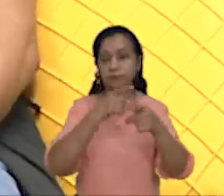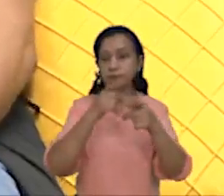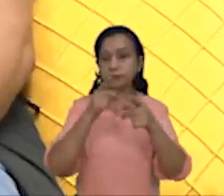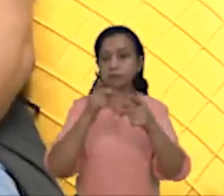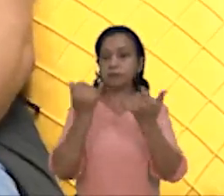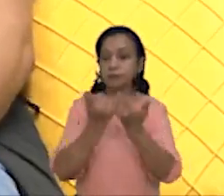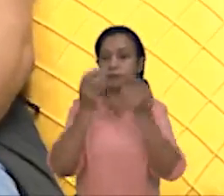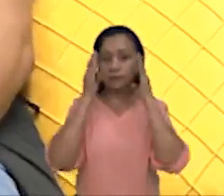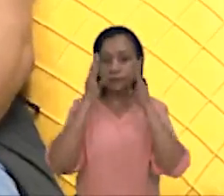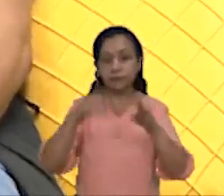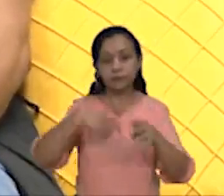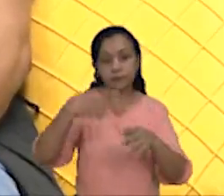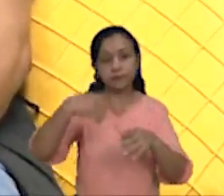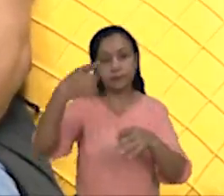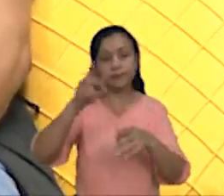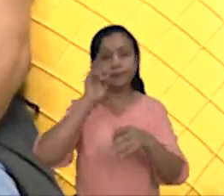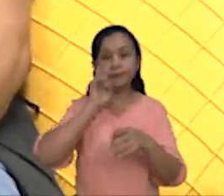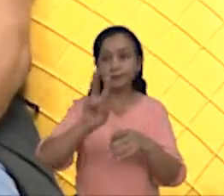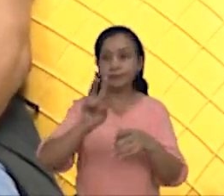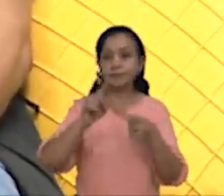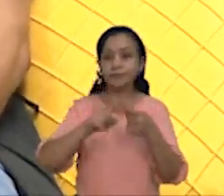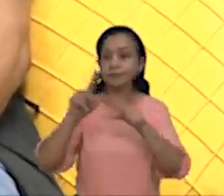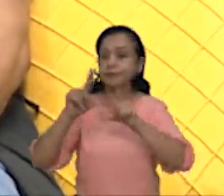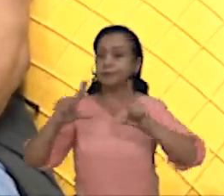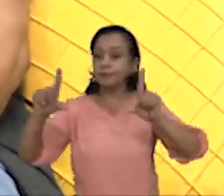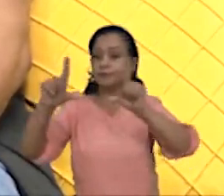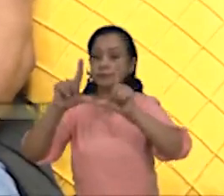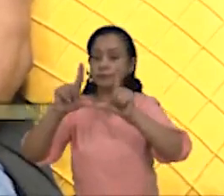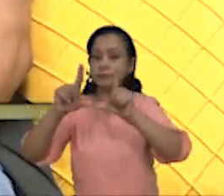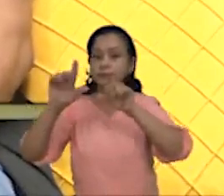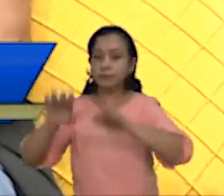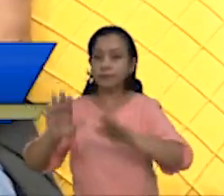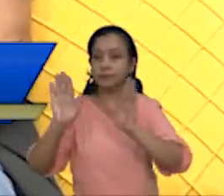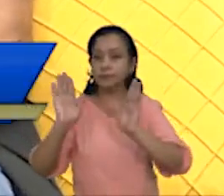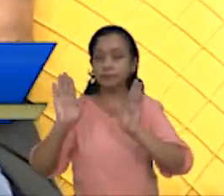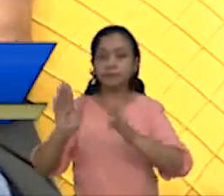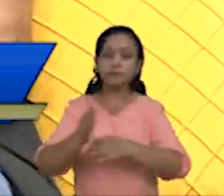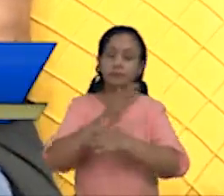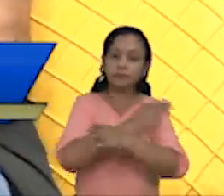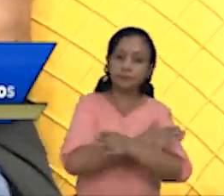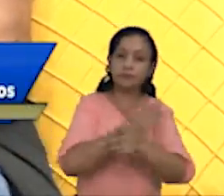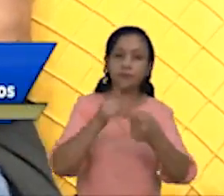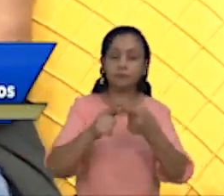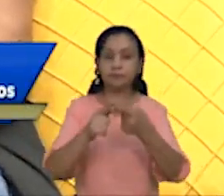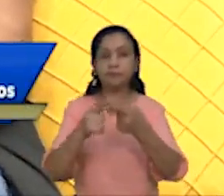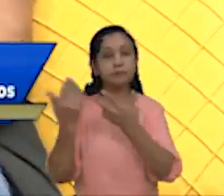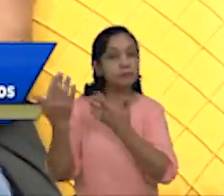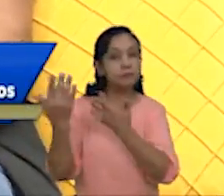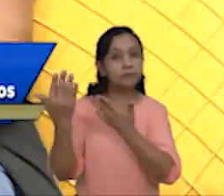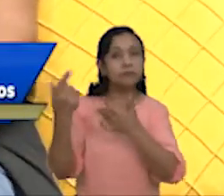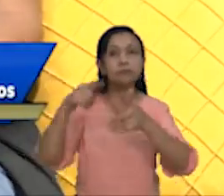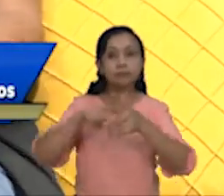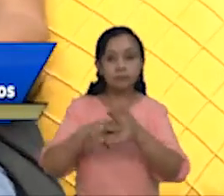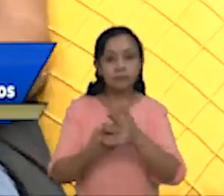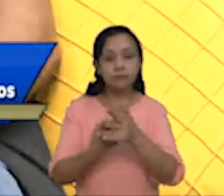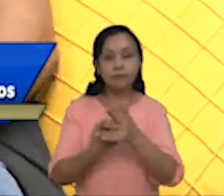vienen a hacer cobertura cotidianamente pues puedan tener un sitio donde puedan estar un rato tal vez descansando o tomando tiempo para esperar